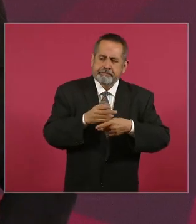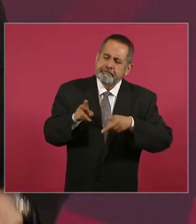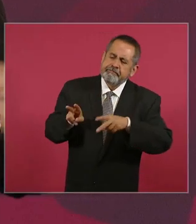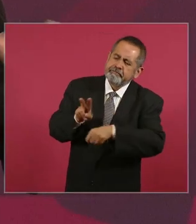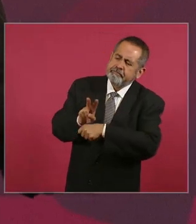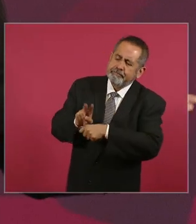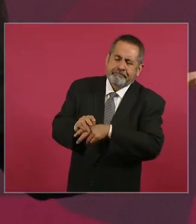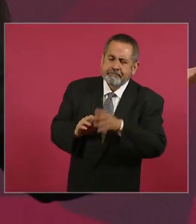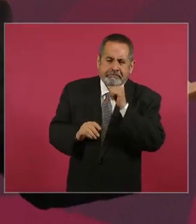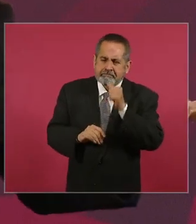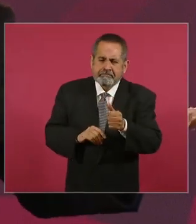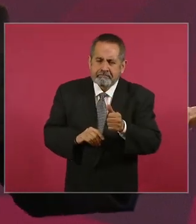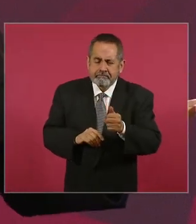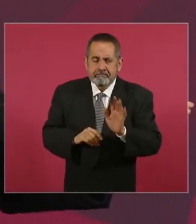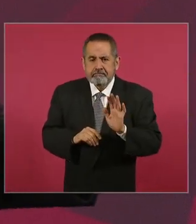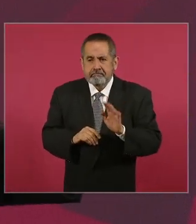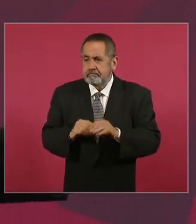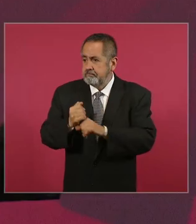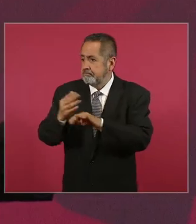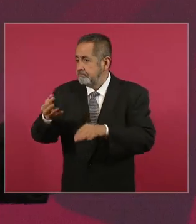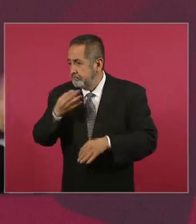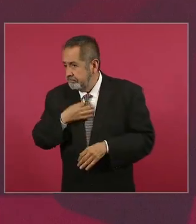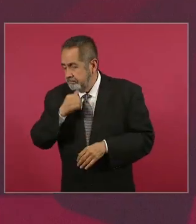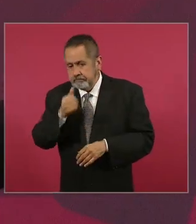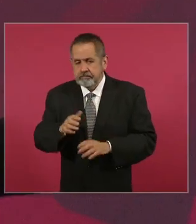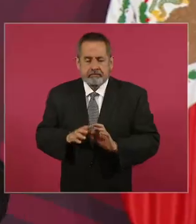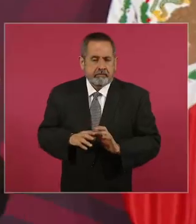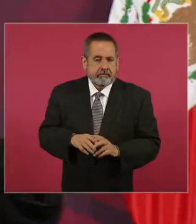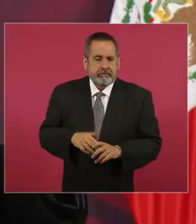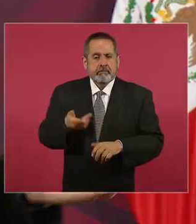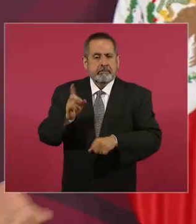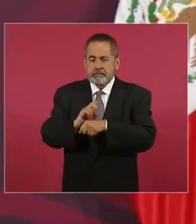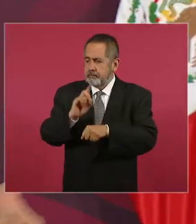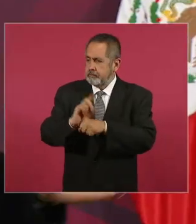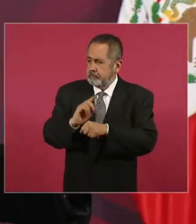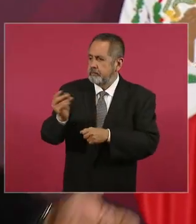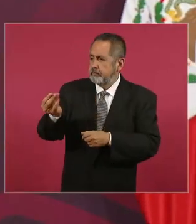Y tampoco tengo información. Y todos los días